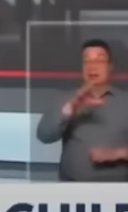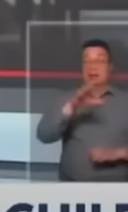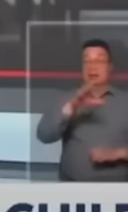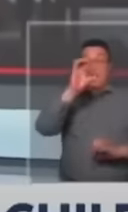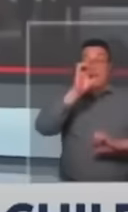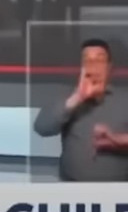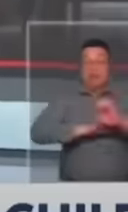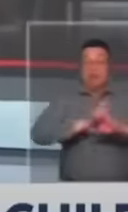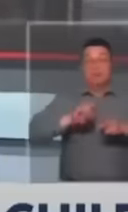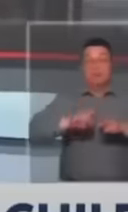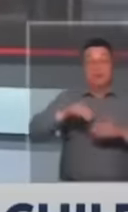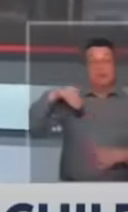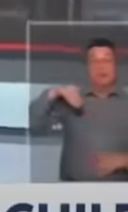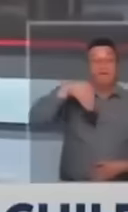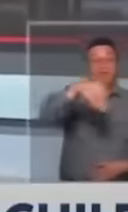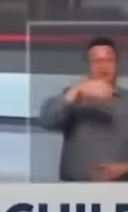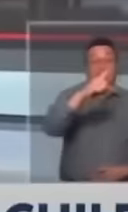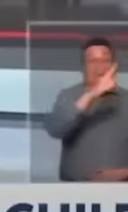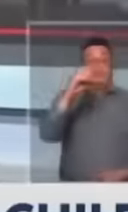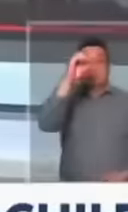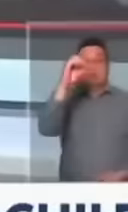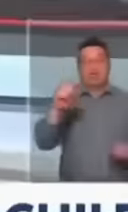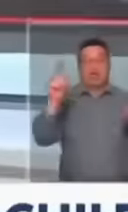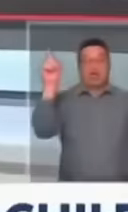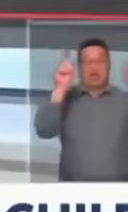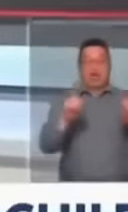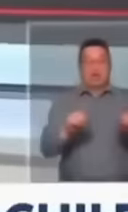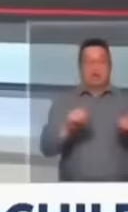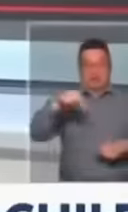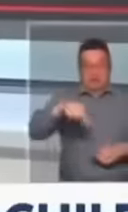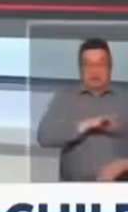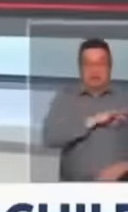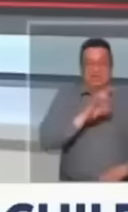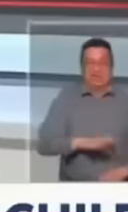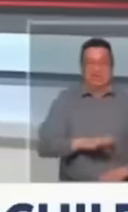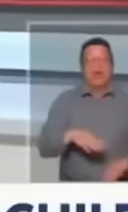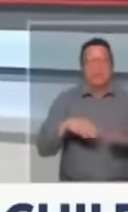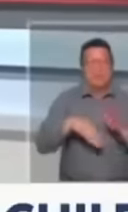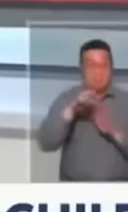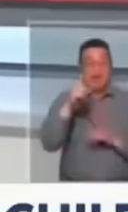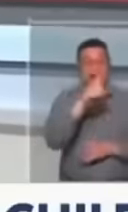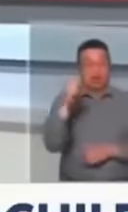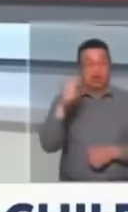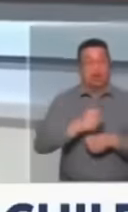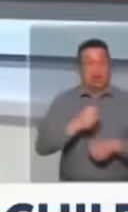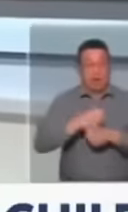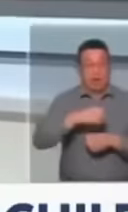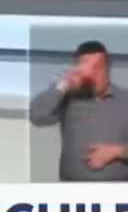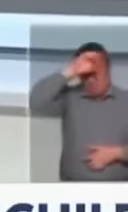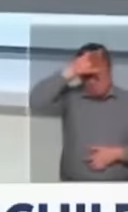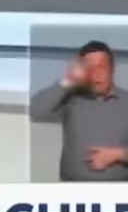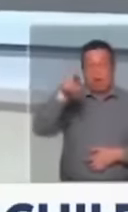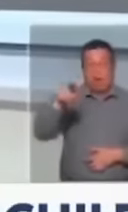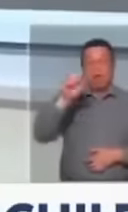buena señal. Buses 100% eléctricos made in Chile. Made in Chile. Y hay más de un centenario operando, por ejemplo, en la minería. Lo veremos